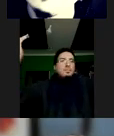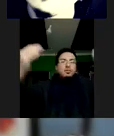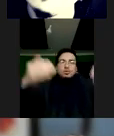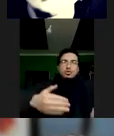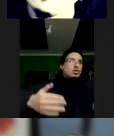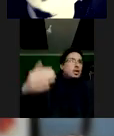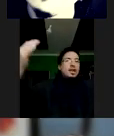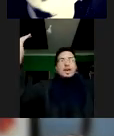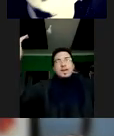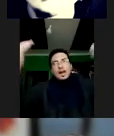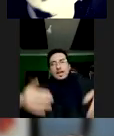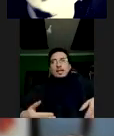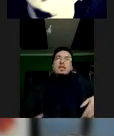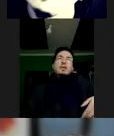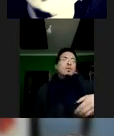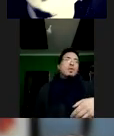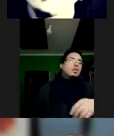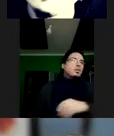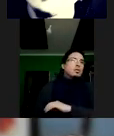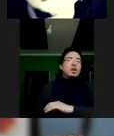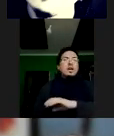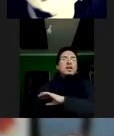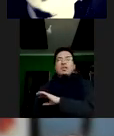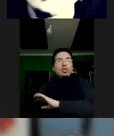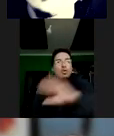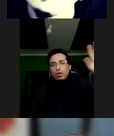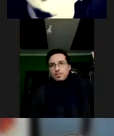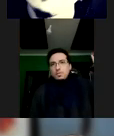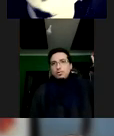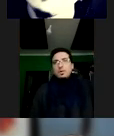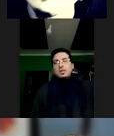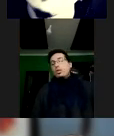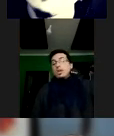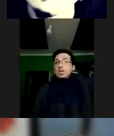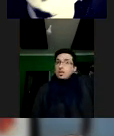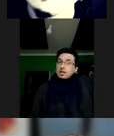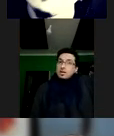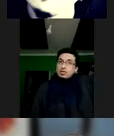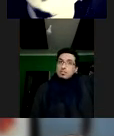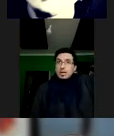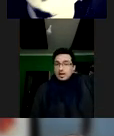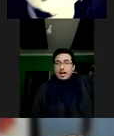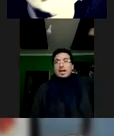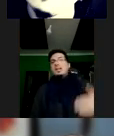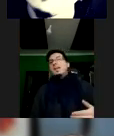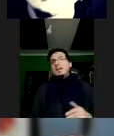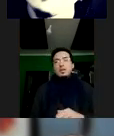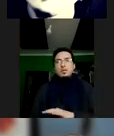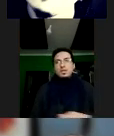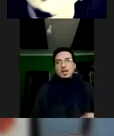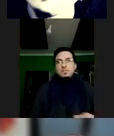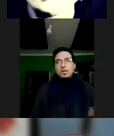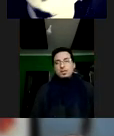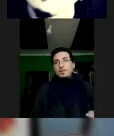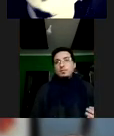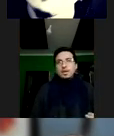las personas, las escaleras que están por dentro, todo, absolutamente todo. Y desde techumbre hasta, inclusive